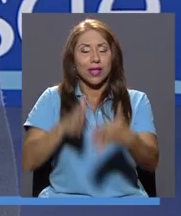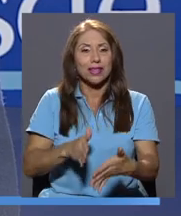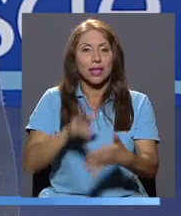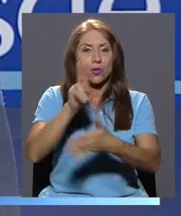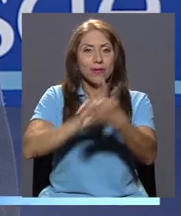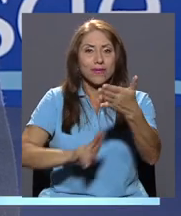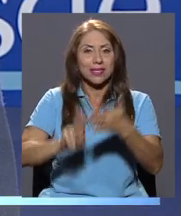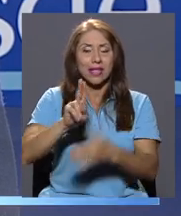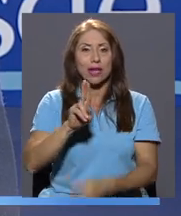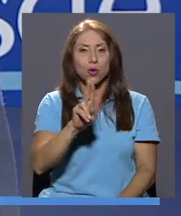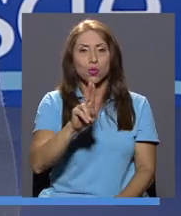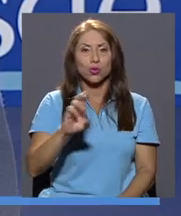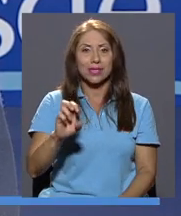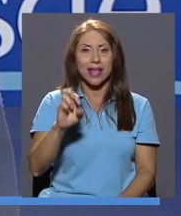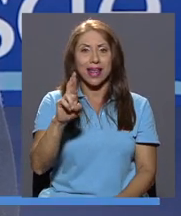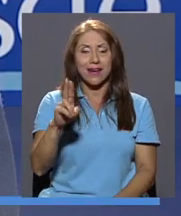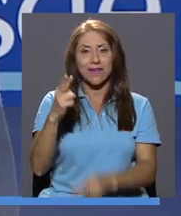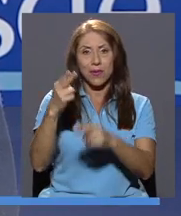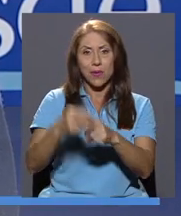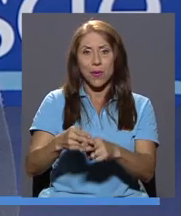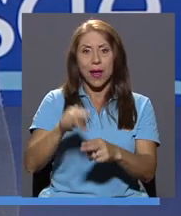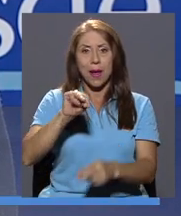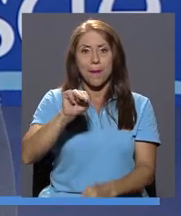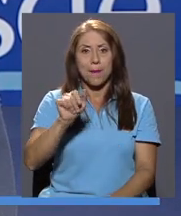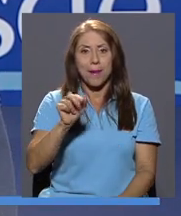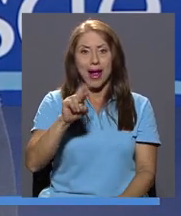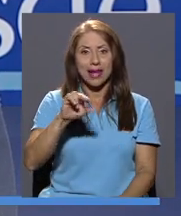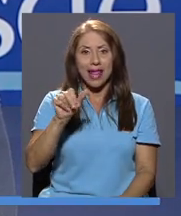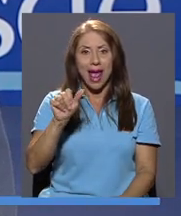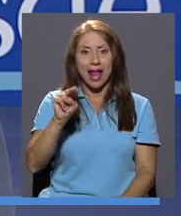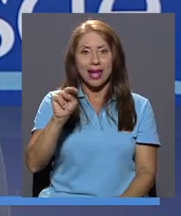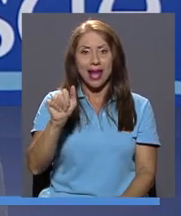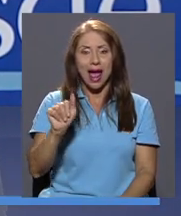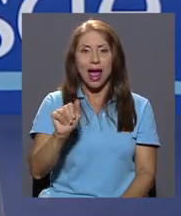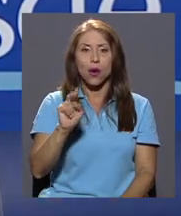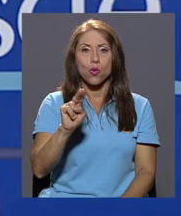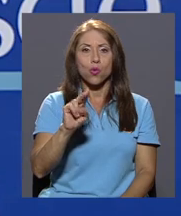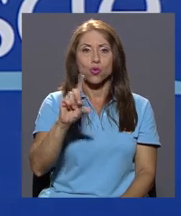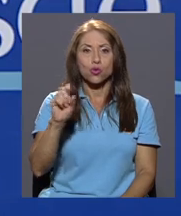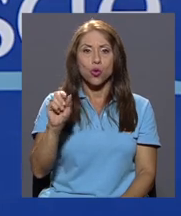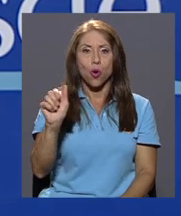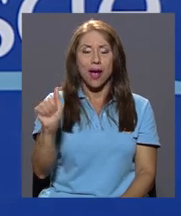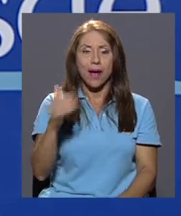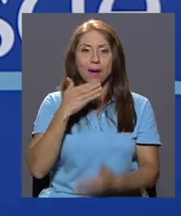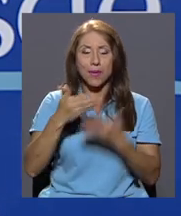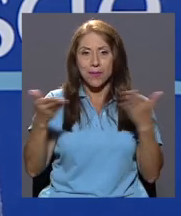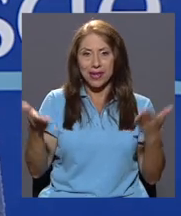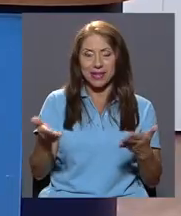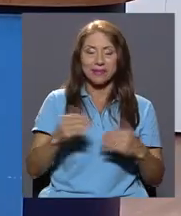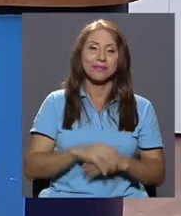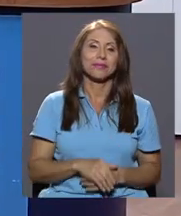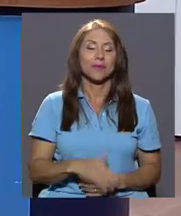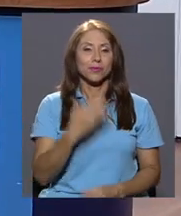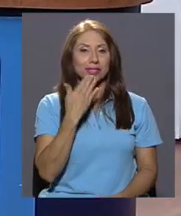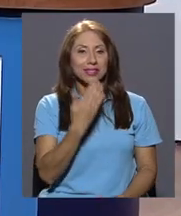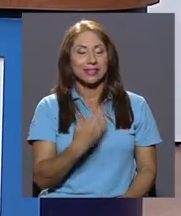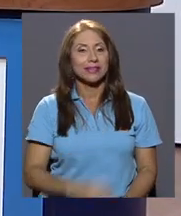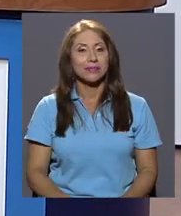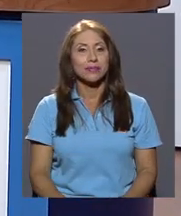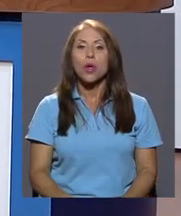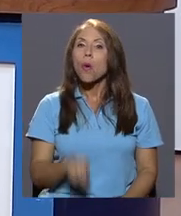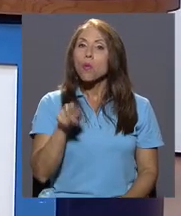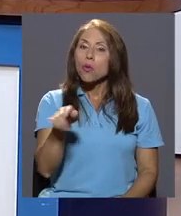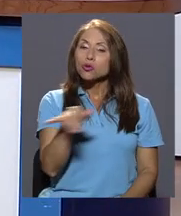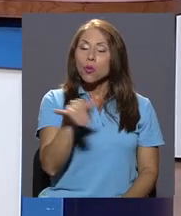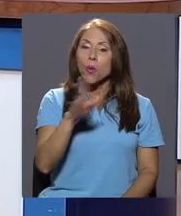Estudiantil Universitario de la UCR, es ella Mariana Ulloa Benavides. Mariana, bienvenida a Desde la U. Muchas gracias. Mariana,